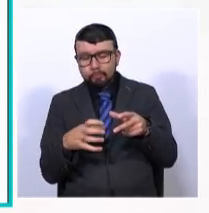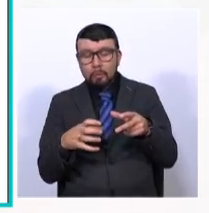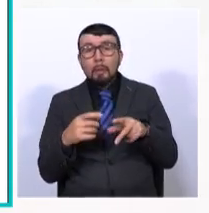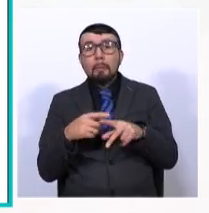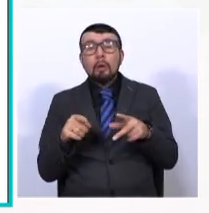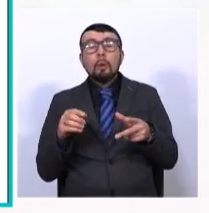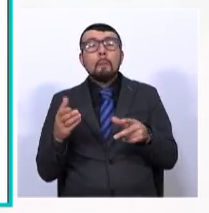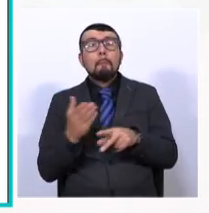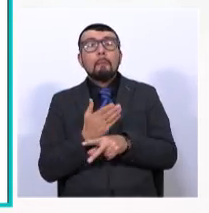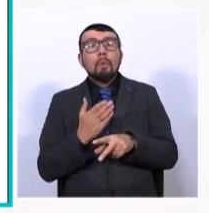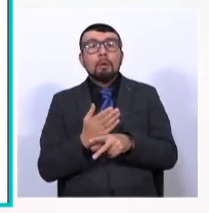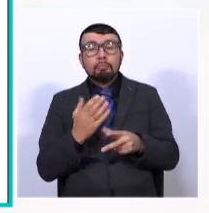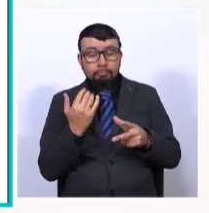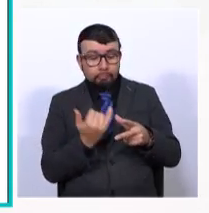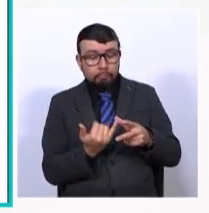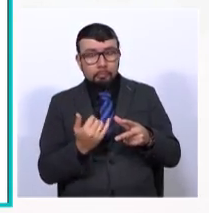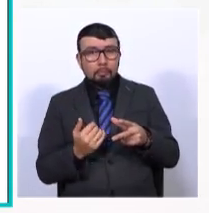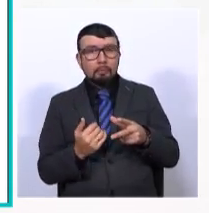El aire que queda acá